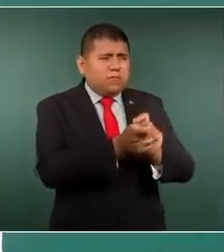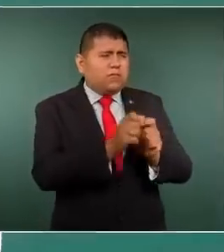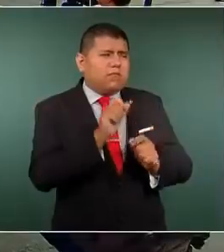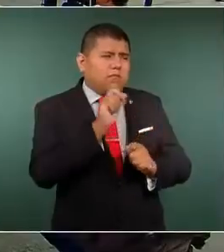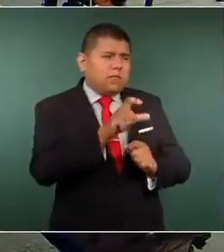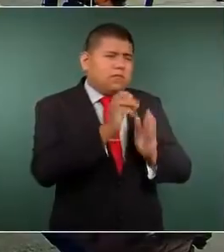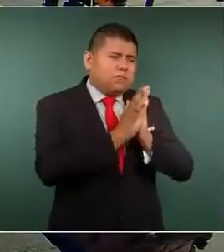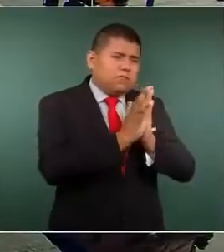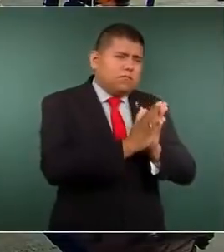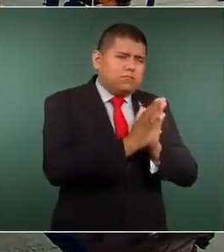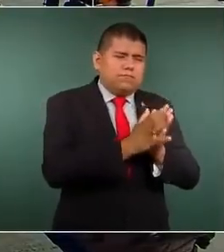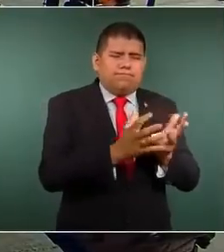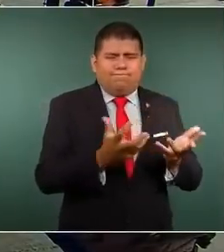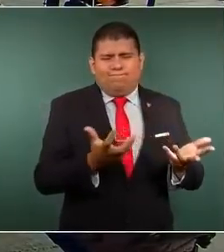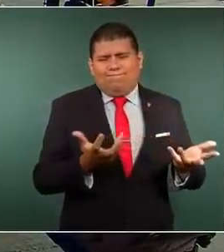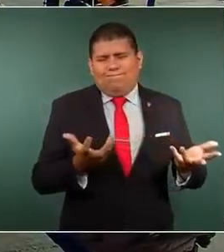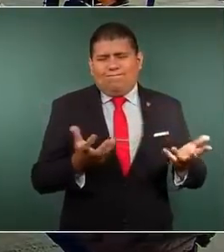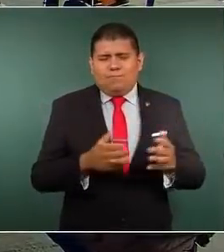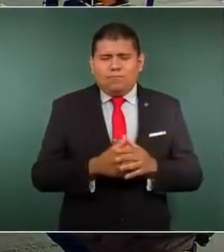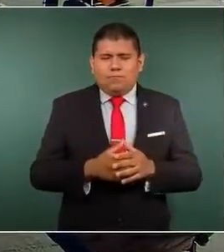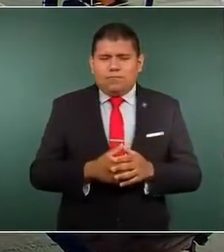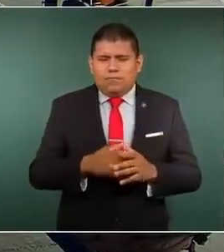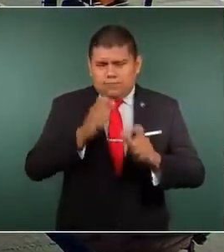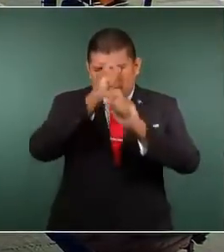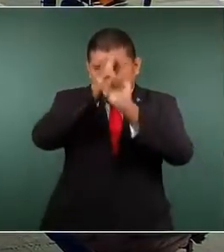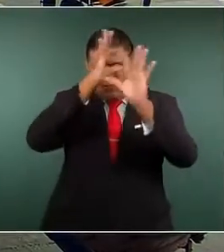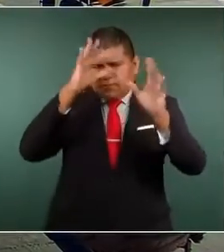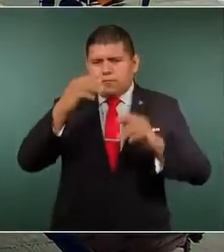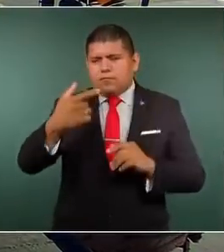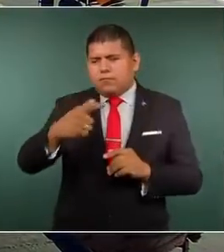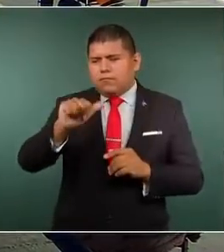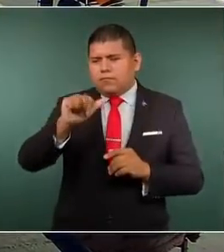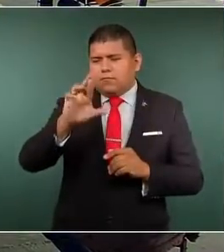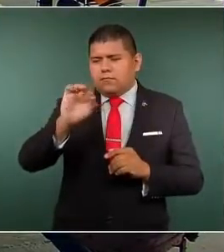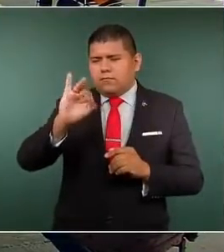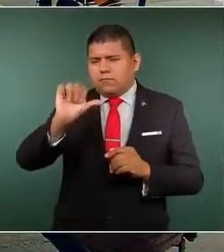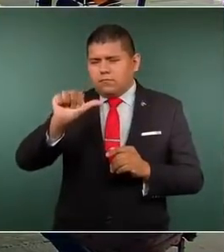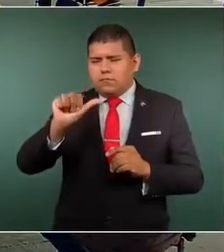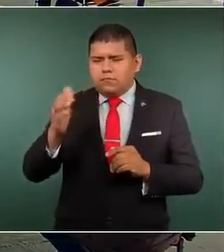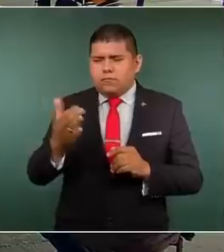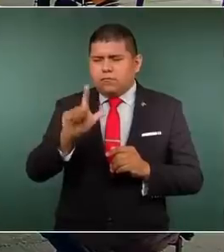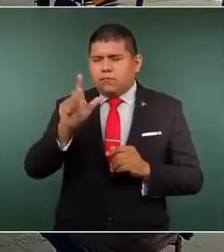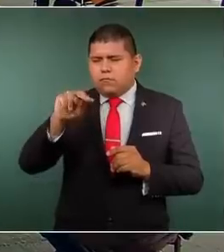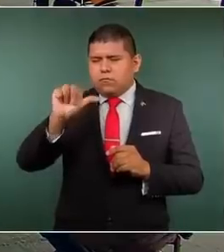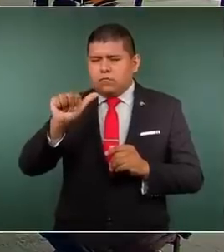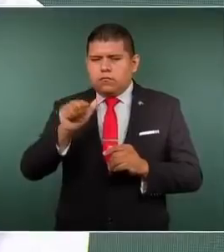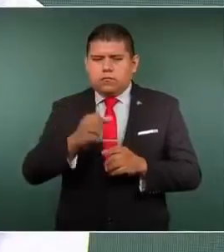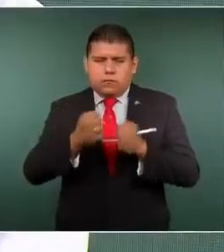imagínense que garcía luna era el secretario de seguridad pública